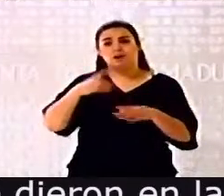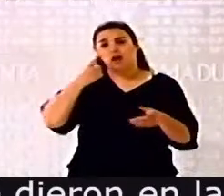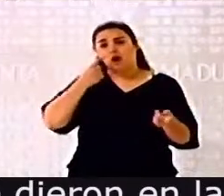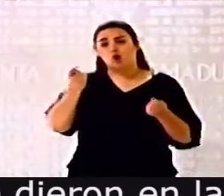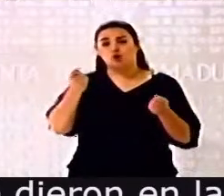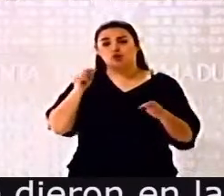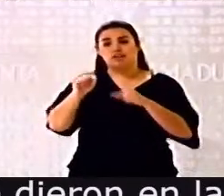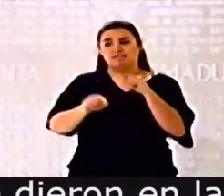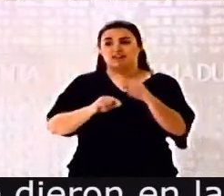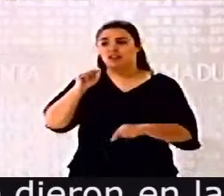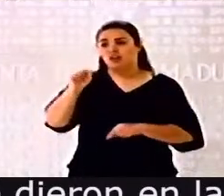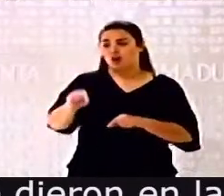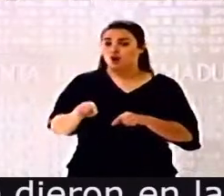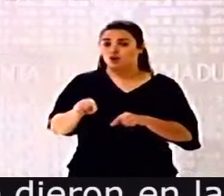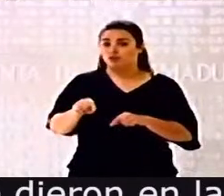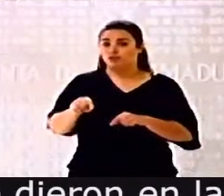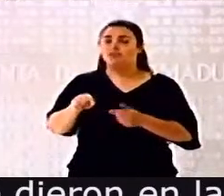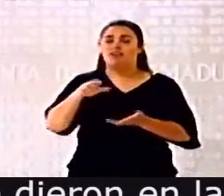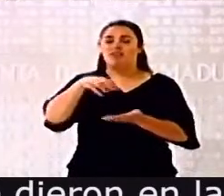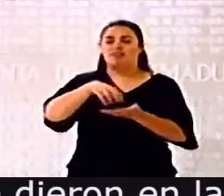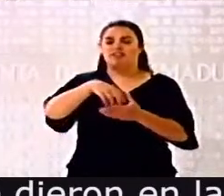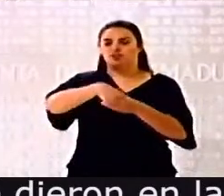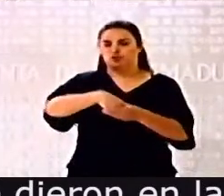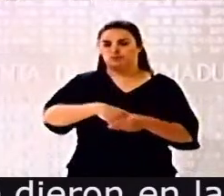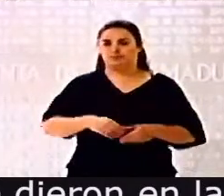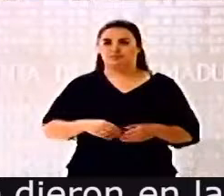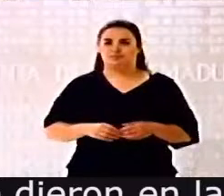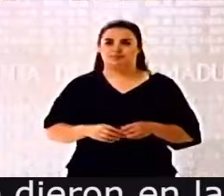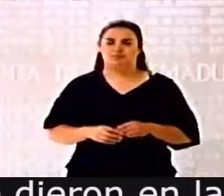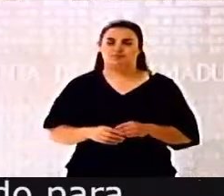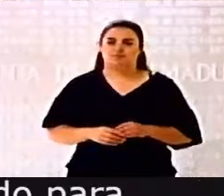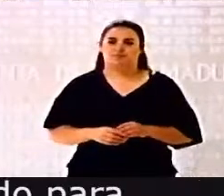la infección dentro de los centros residenciales.